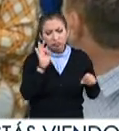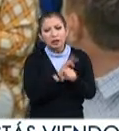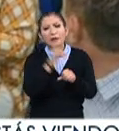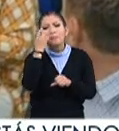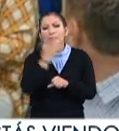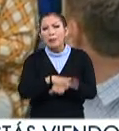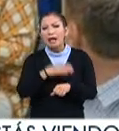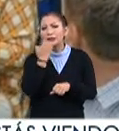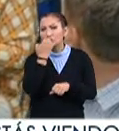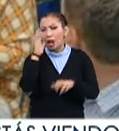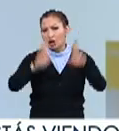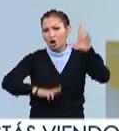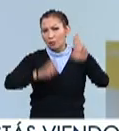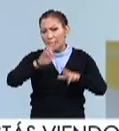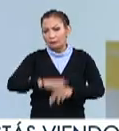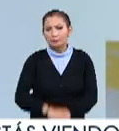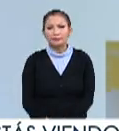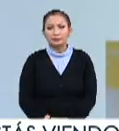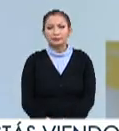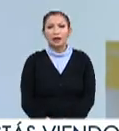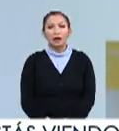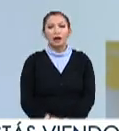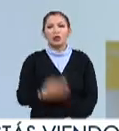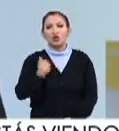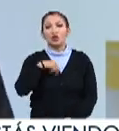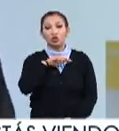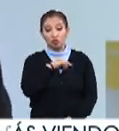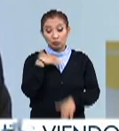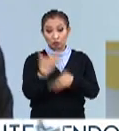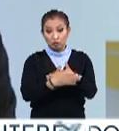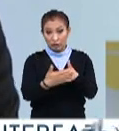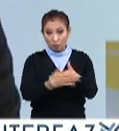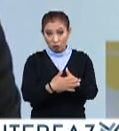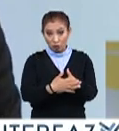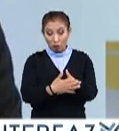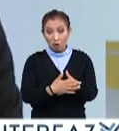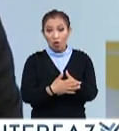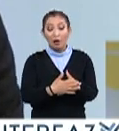fortalecer las escuelas normales. Vamos a incrementar